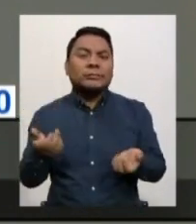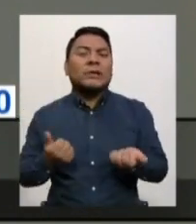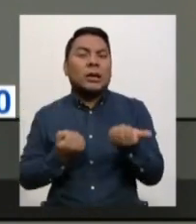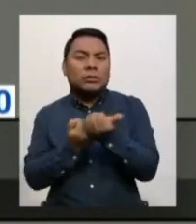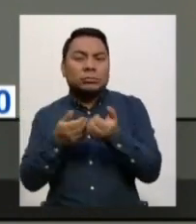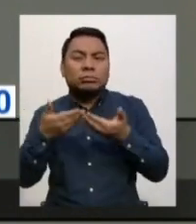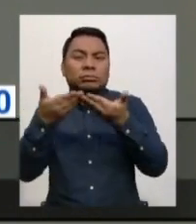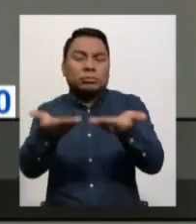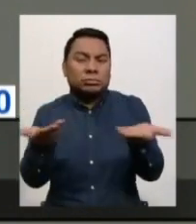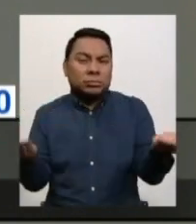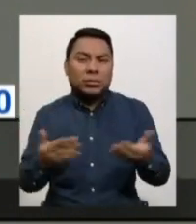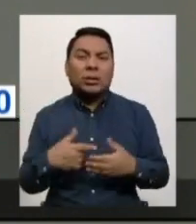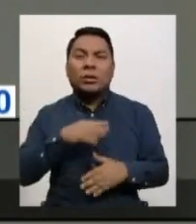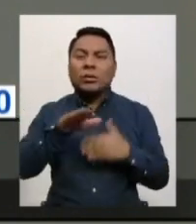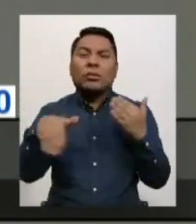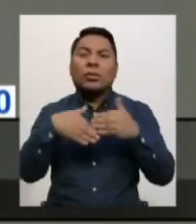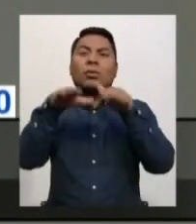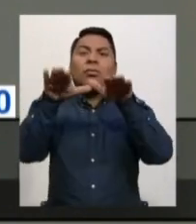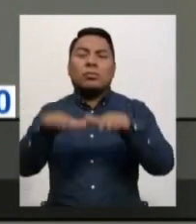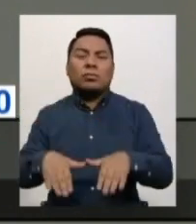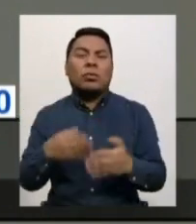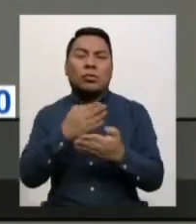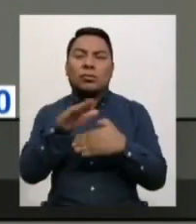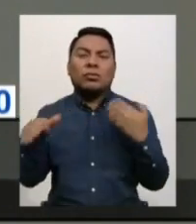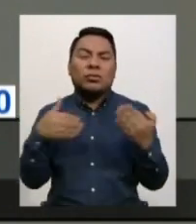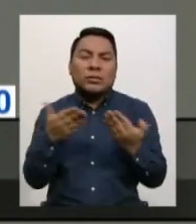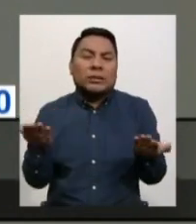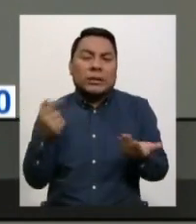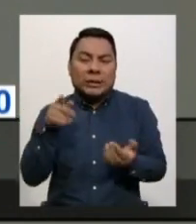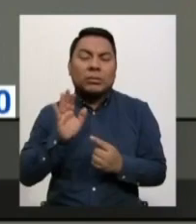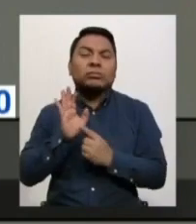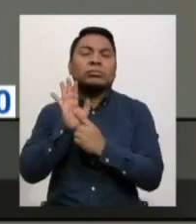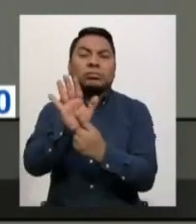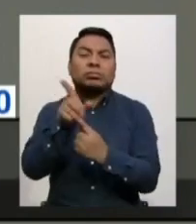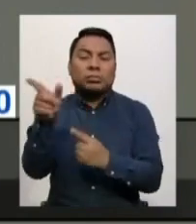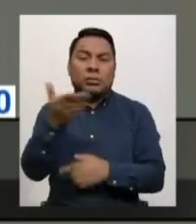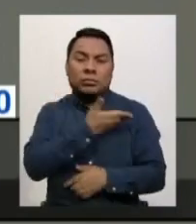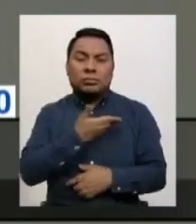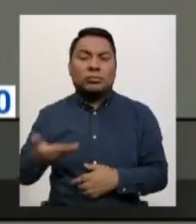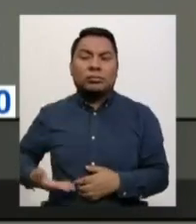la reducción de los estándares que está estableciendo el gobierno federal.